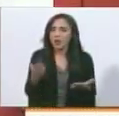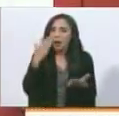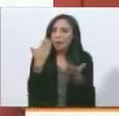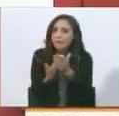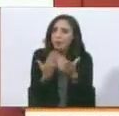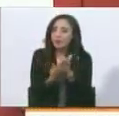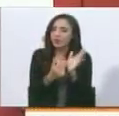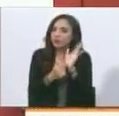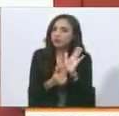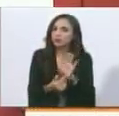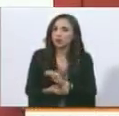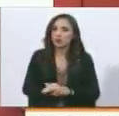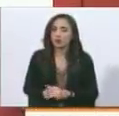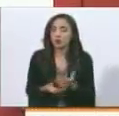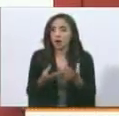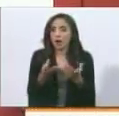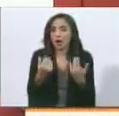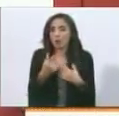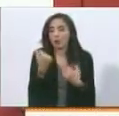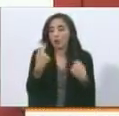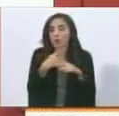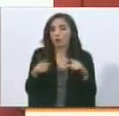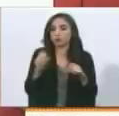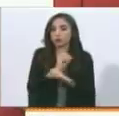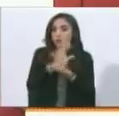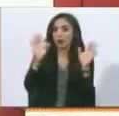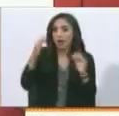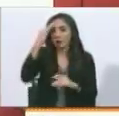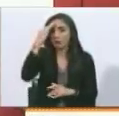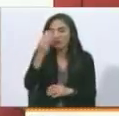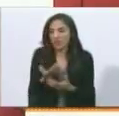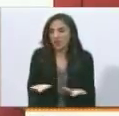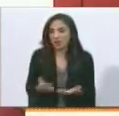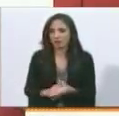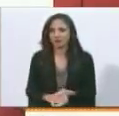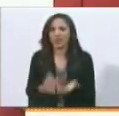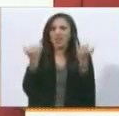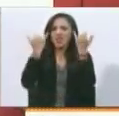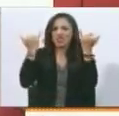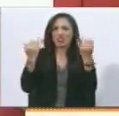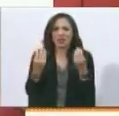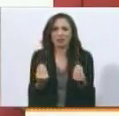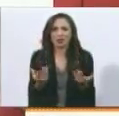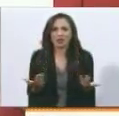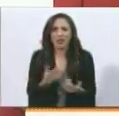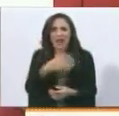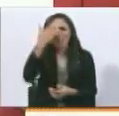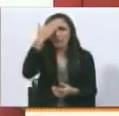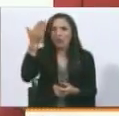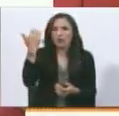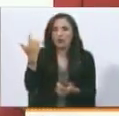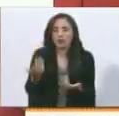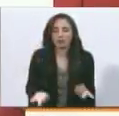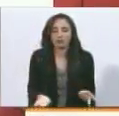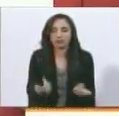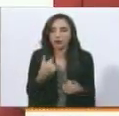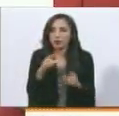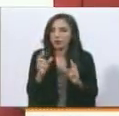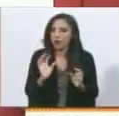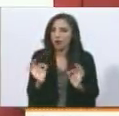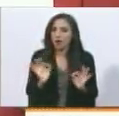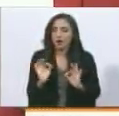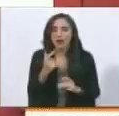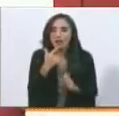lo mismo sin estar al lado de él, pero que sabían. Qué inteligente, di que no te acuerdas. Todos te van a creer, porque en el